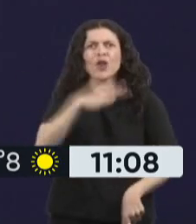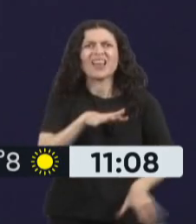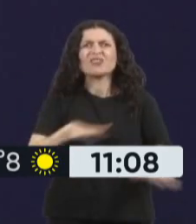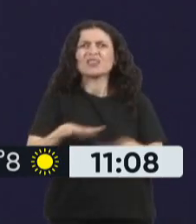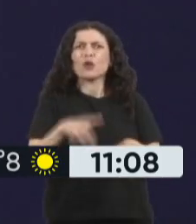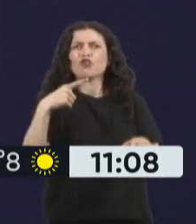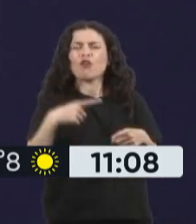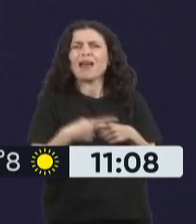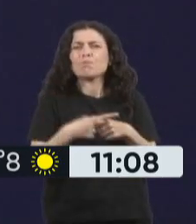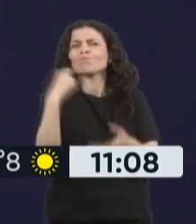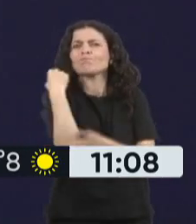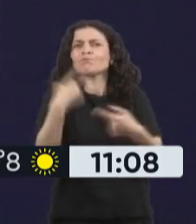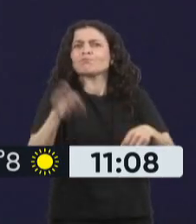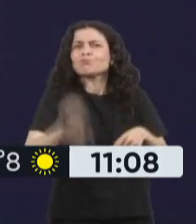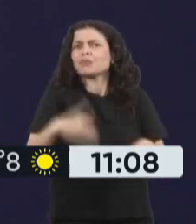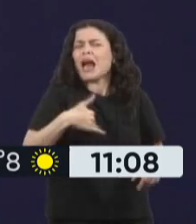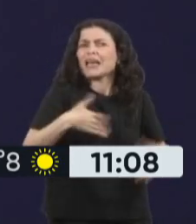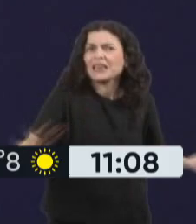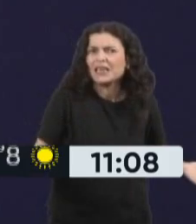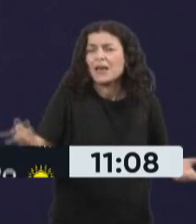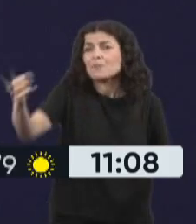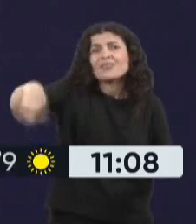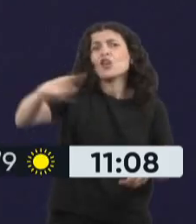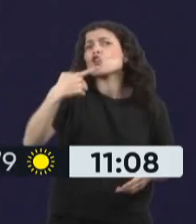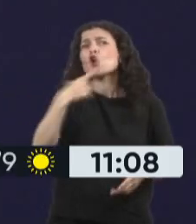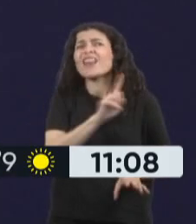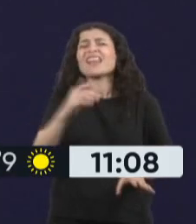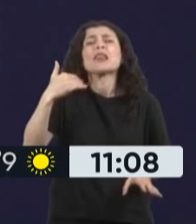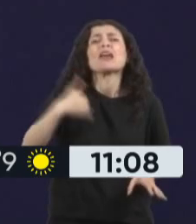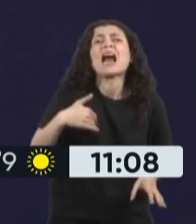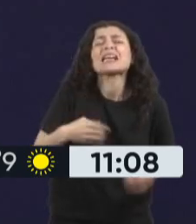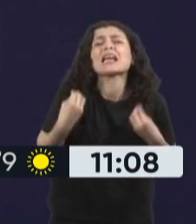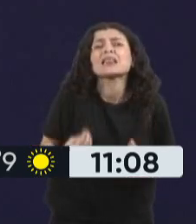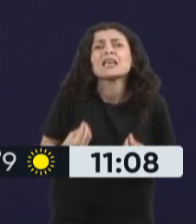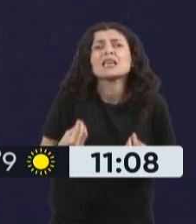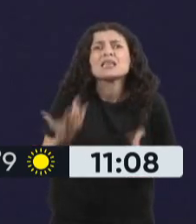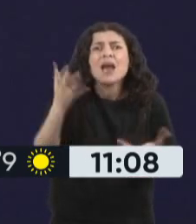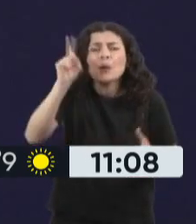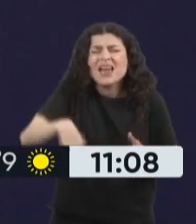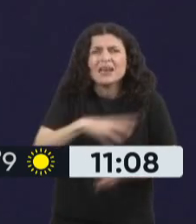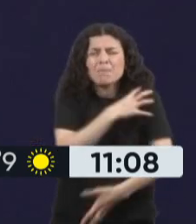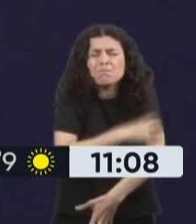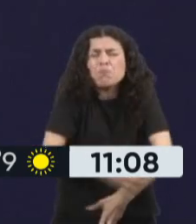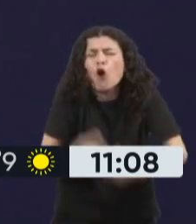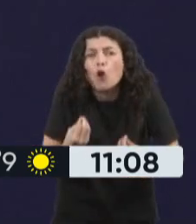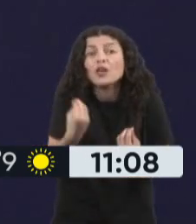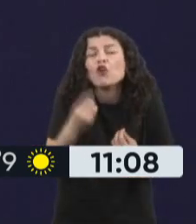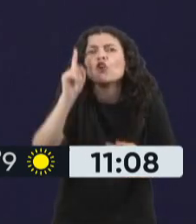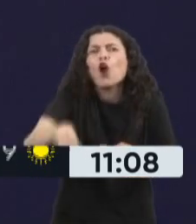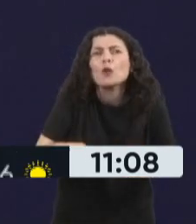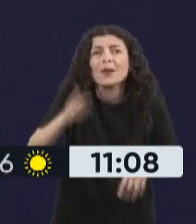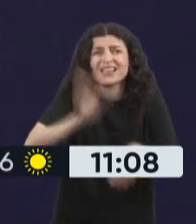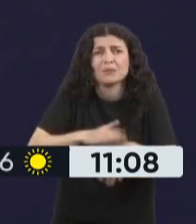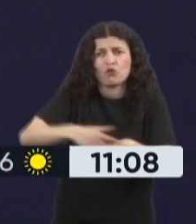un país absolutamente, del porqué de un país absolutamente empobrecidos.